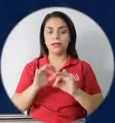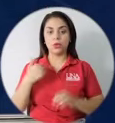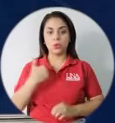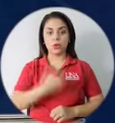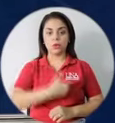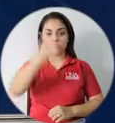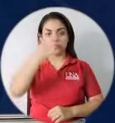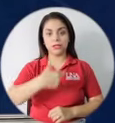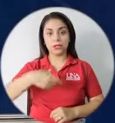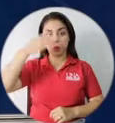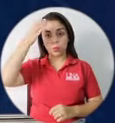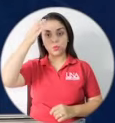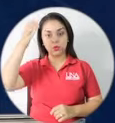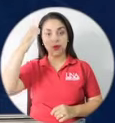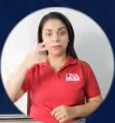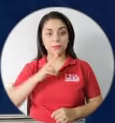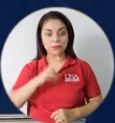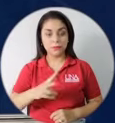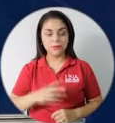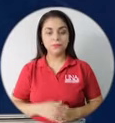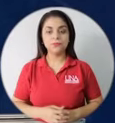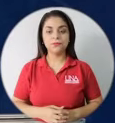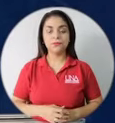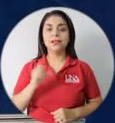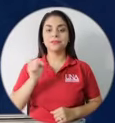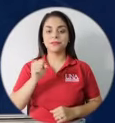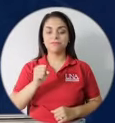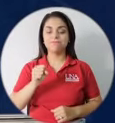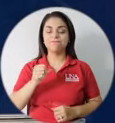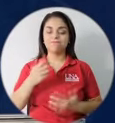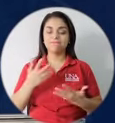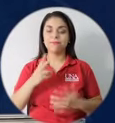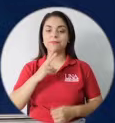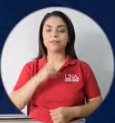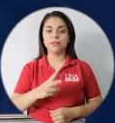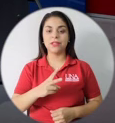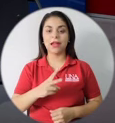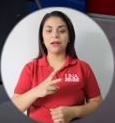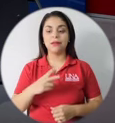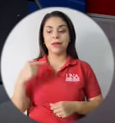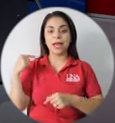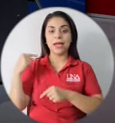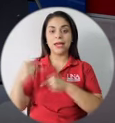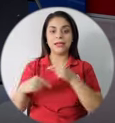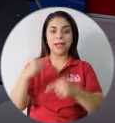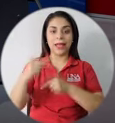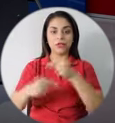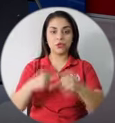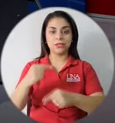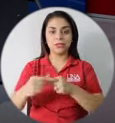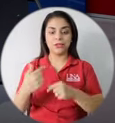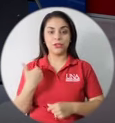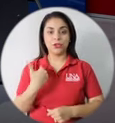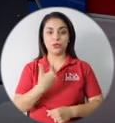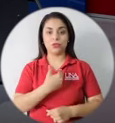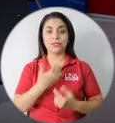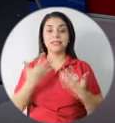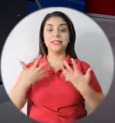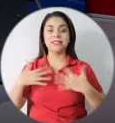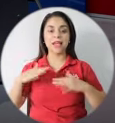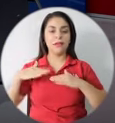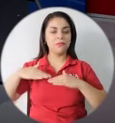de nuestro ser y de nuestra cultura, uh-huh. ¿Verdad? Definitivamente para las generaciones que ya